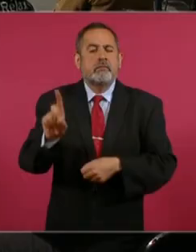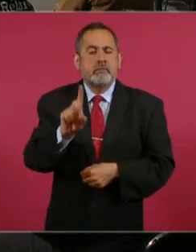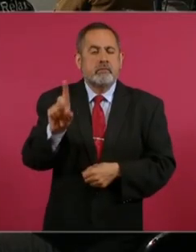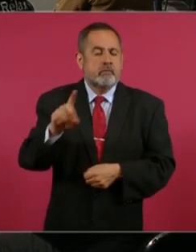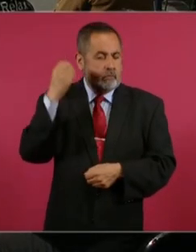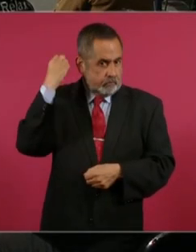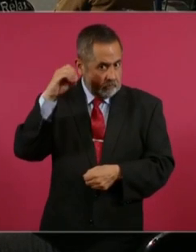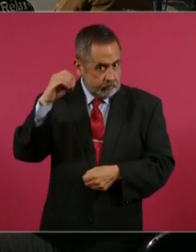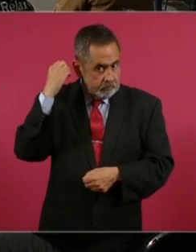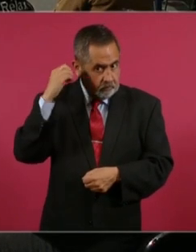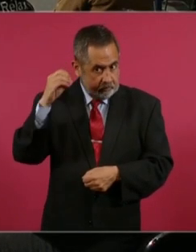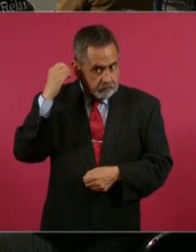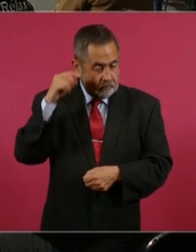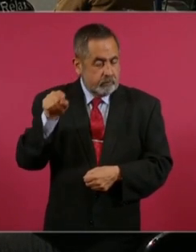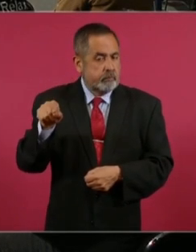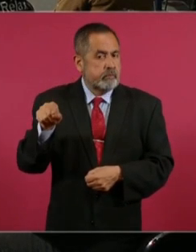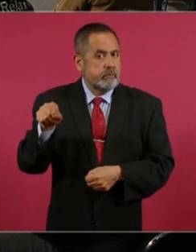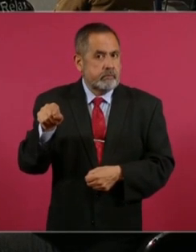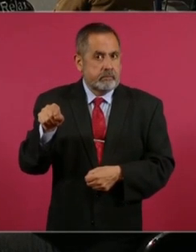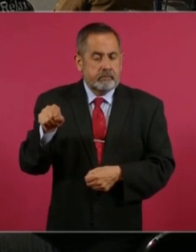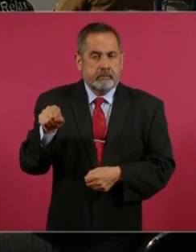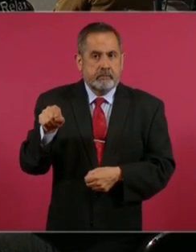Oaxaca,